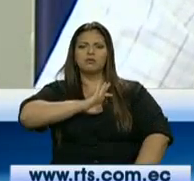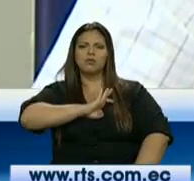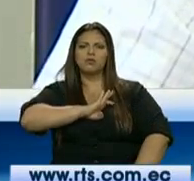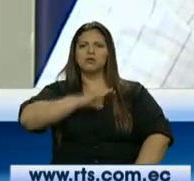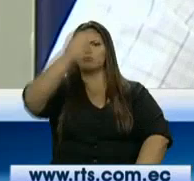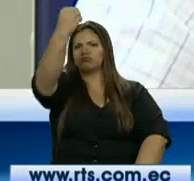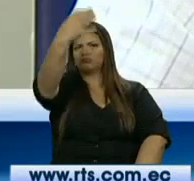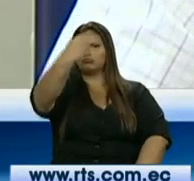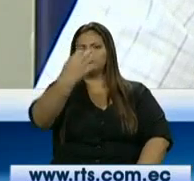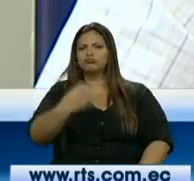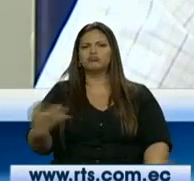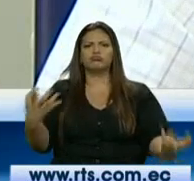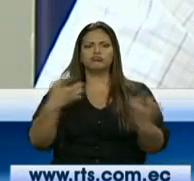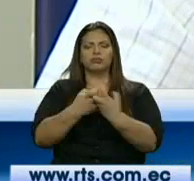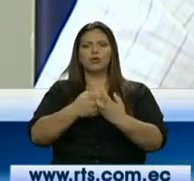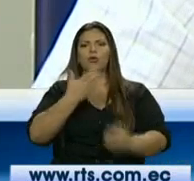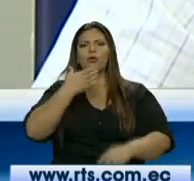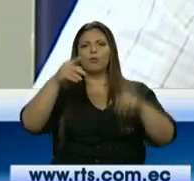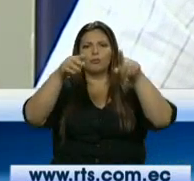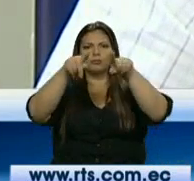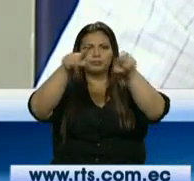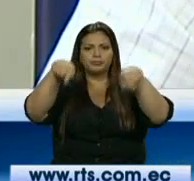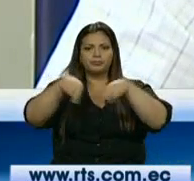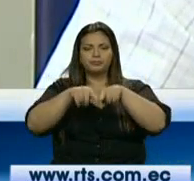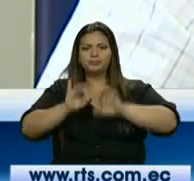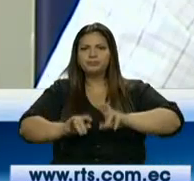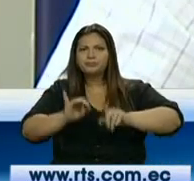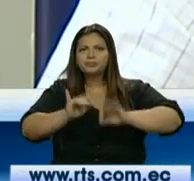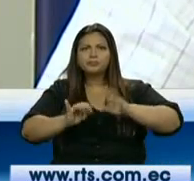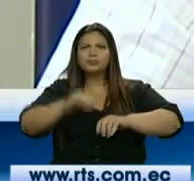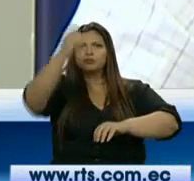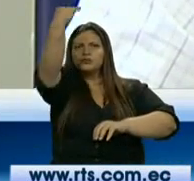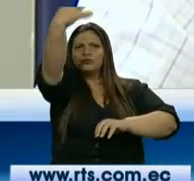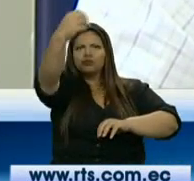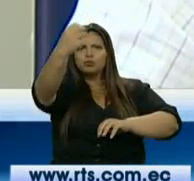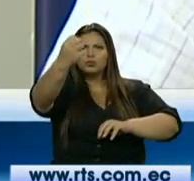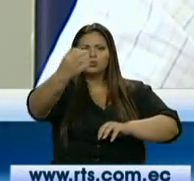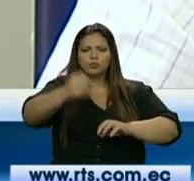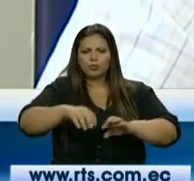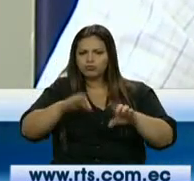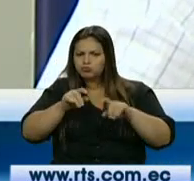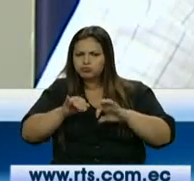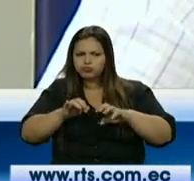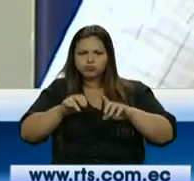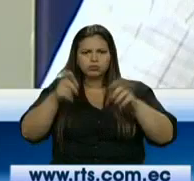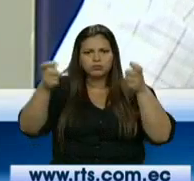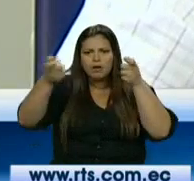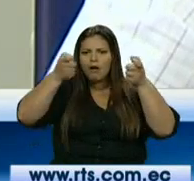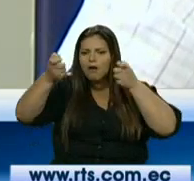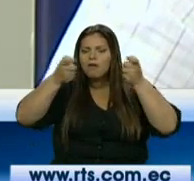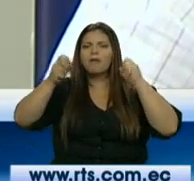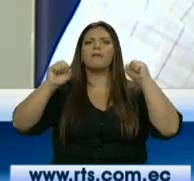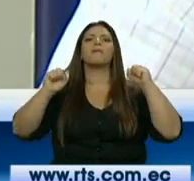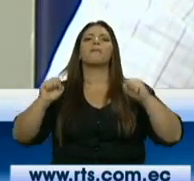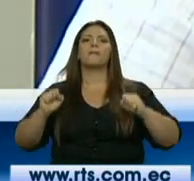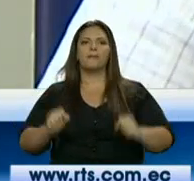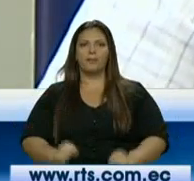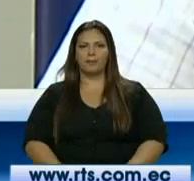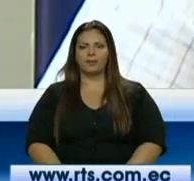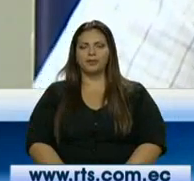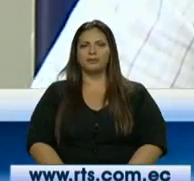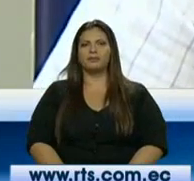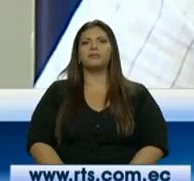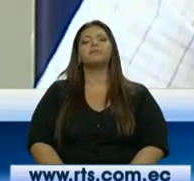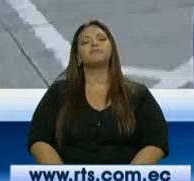controlar, monitorear, supervisar y modificar los planes semafóricos de todos los controladores y podemos crear ahora sí